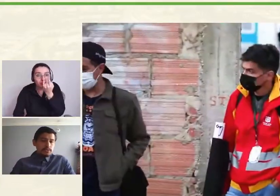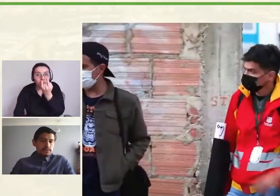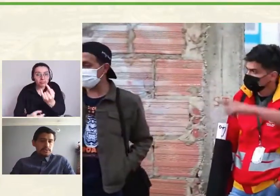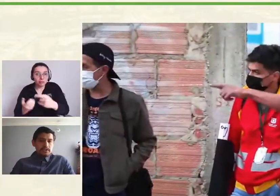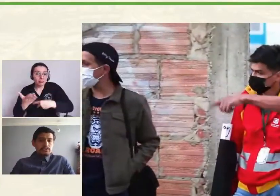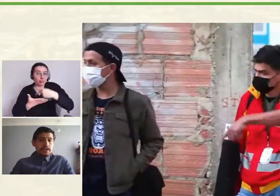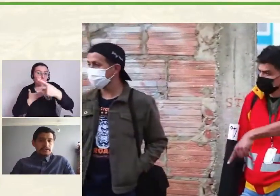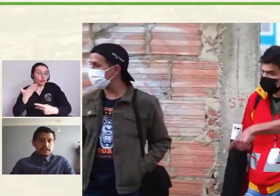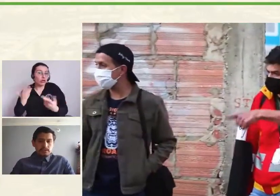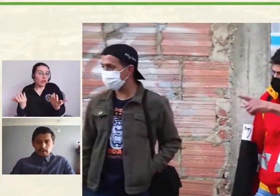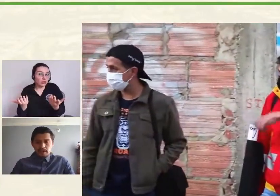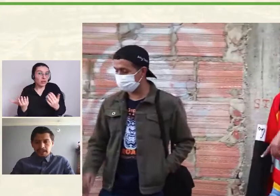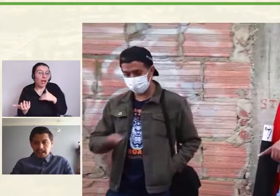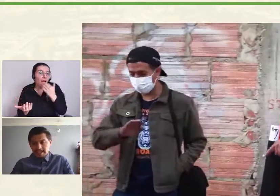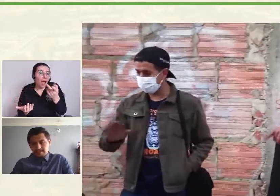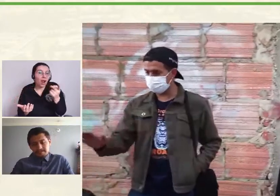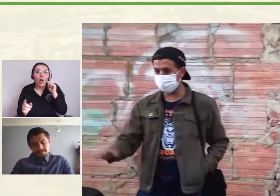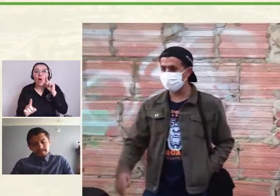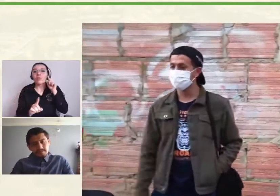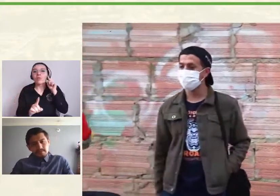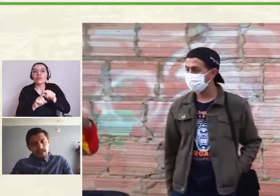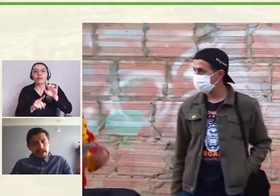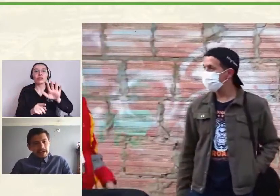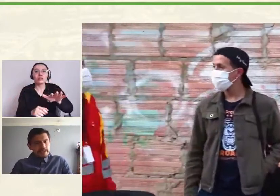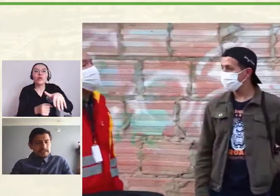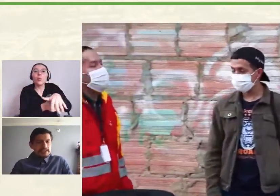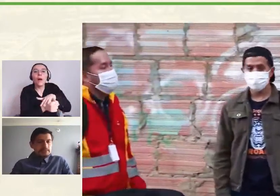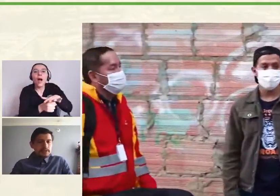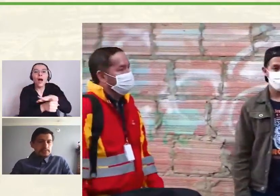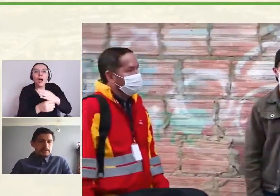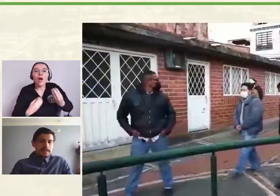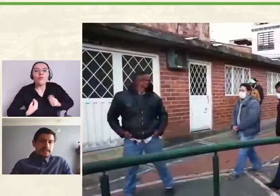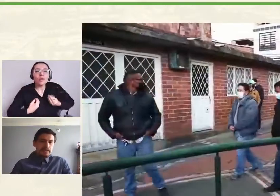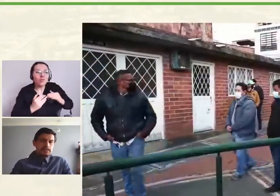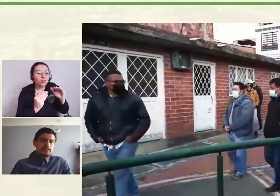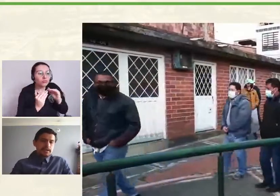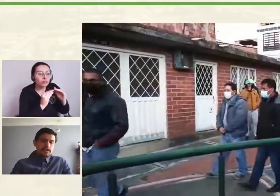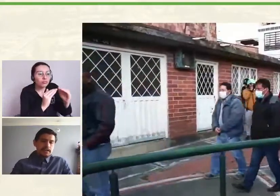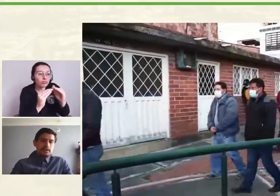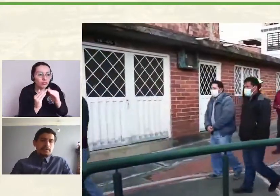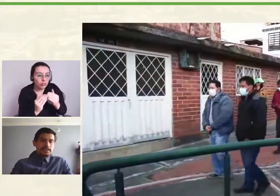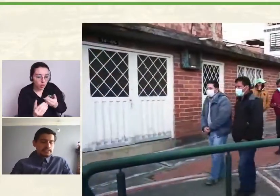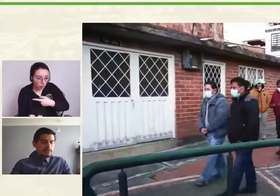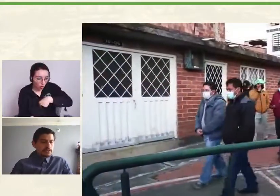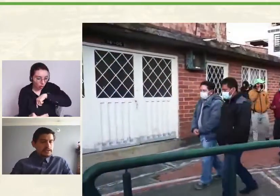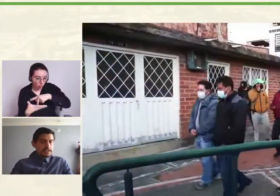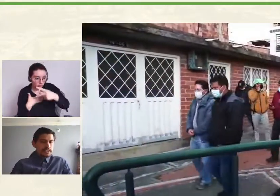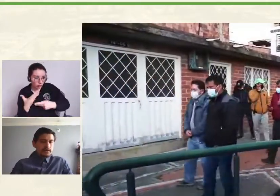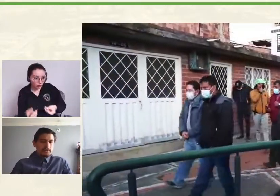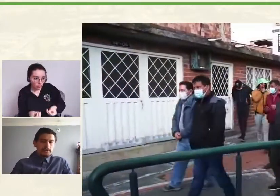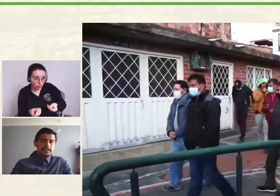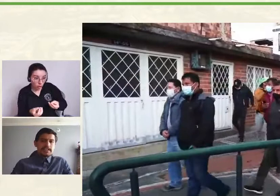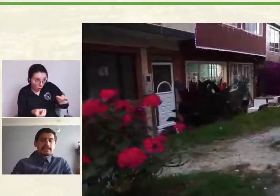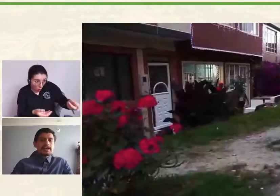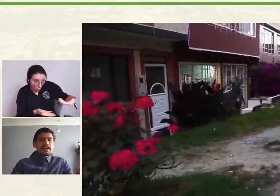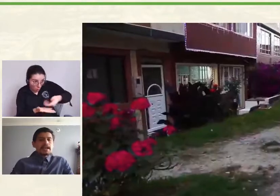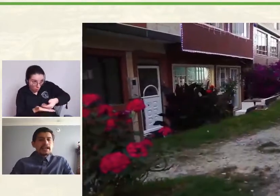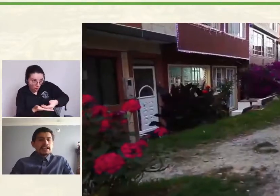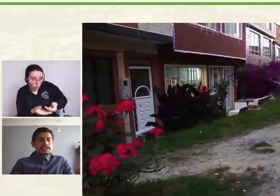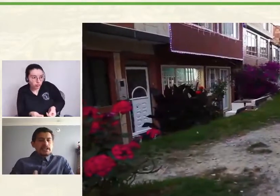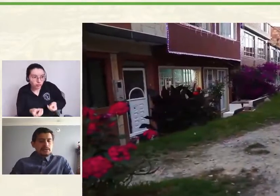beneficio de sus barrios y de sus localidades. Ese es, digamos, el primer inicio, comenzar como con ese trabajo de